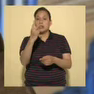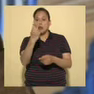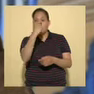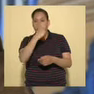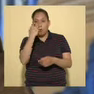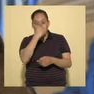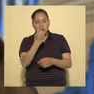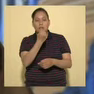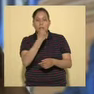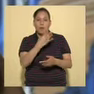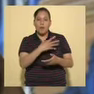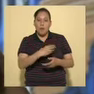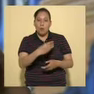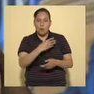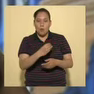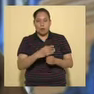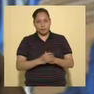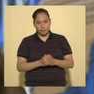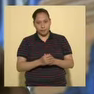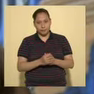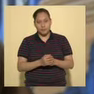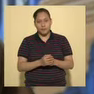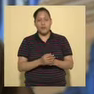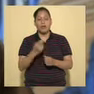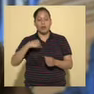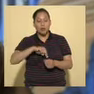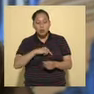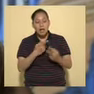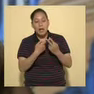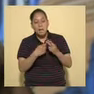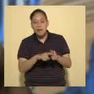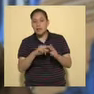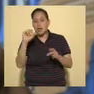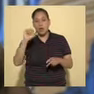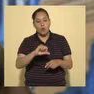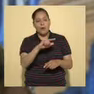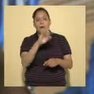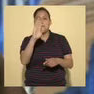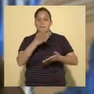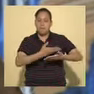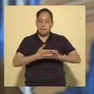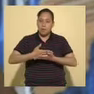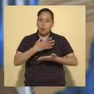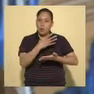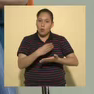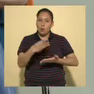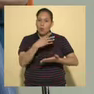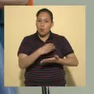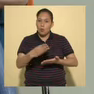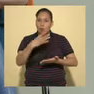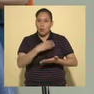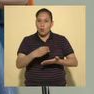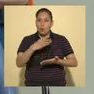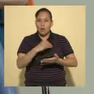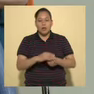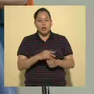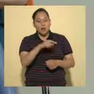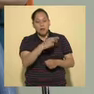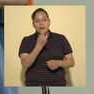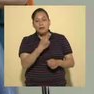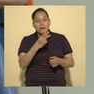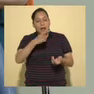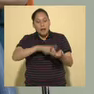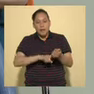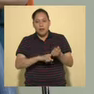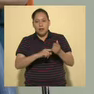horas comiendo. Necesitamos empezar a darle de comer al bebé, echar a andar la maquinaria metabólica